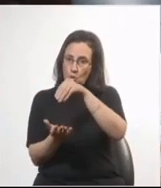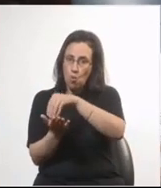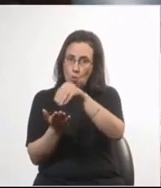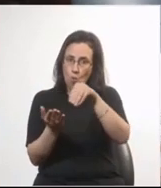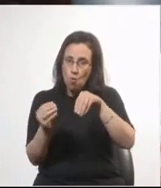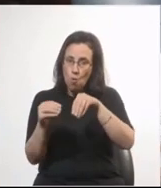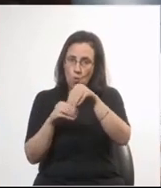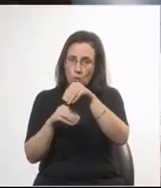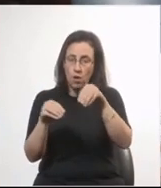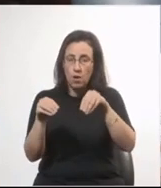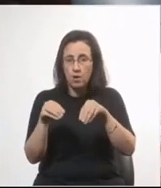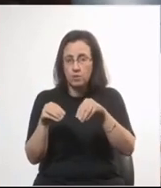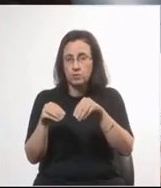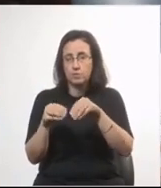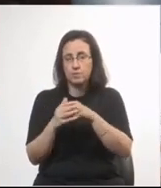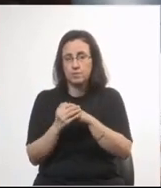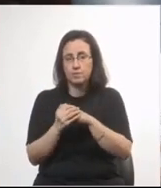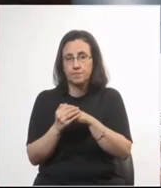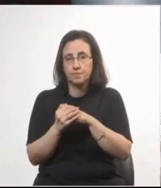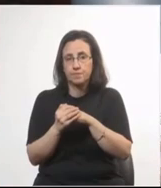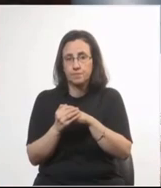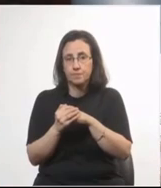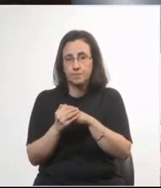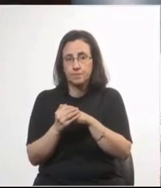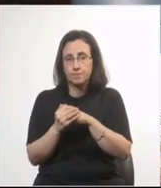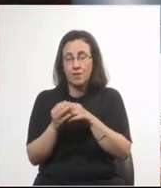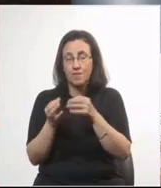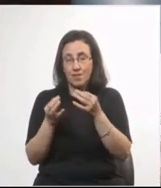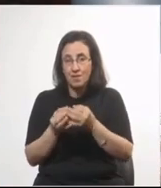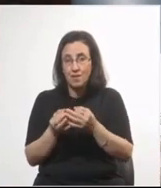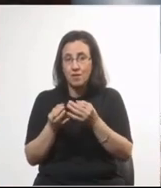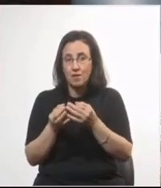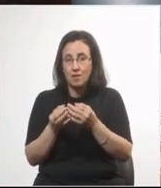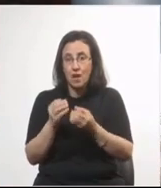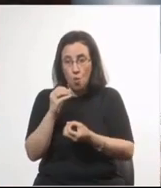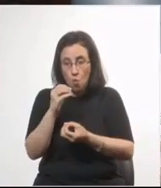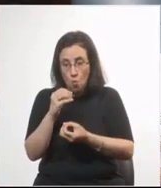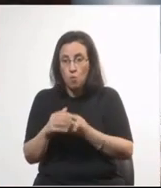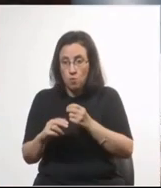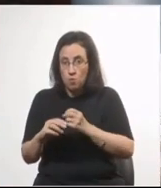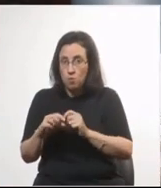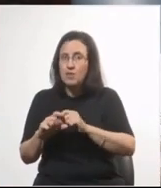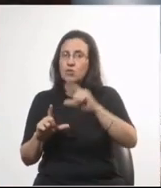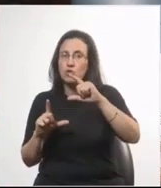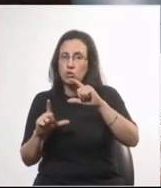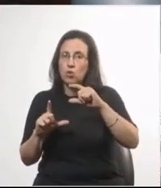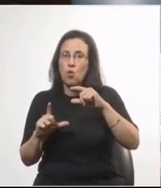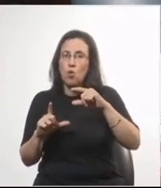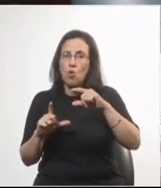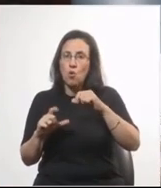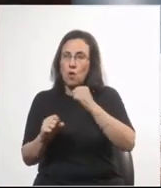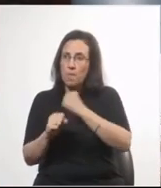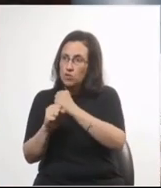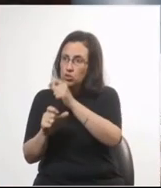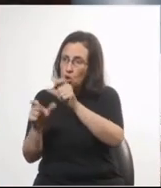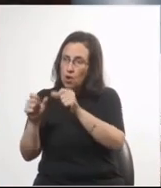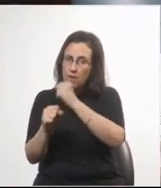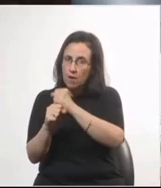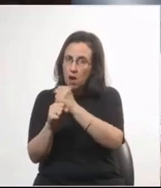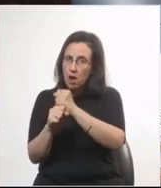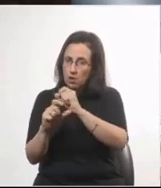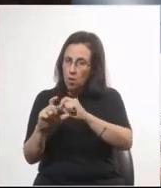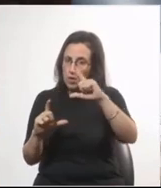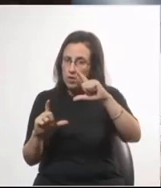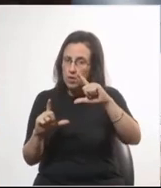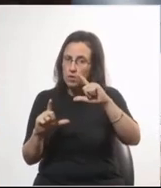correcto, porque si bien es cierto que se incrementó el empleo en el 2022 y eso